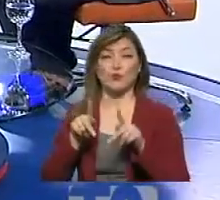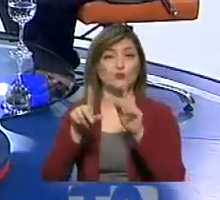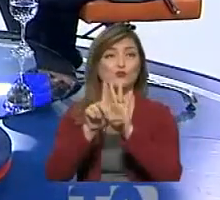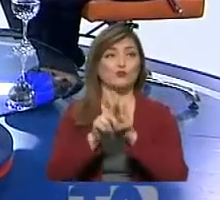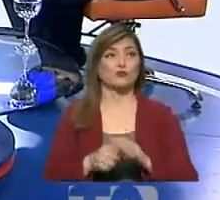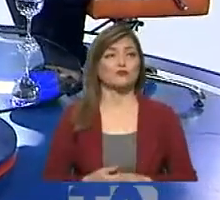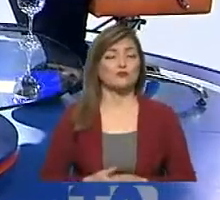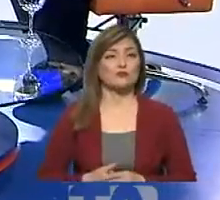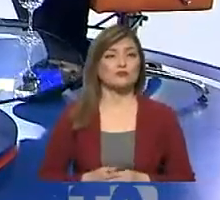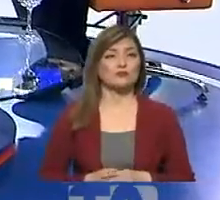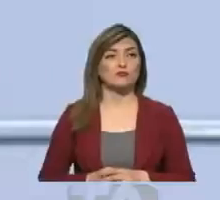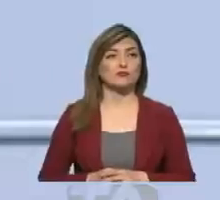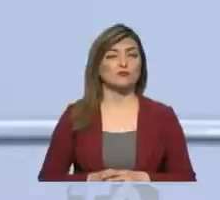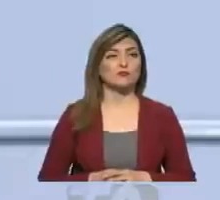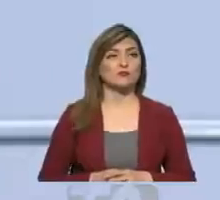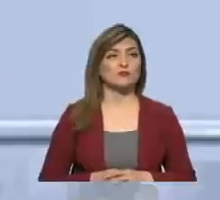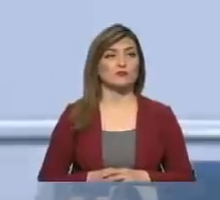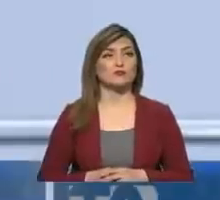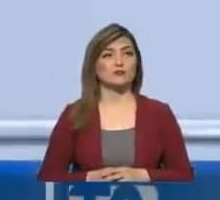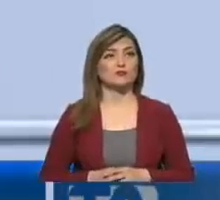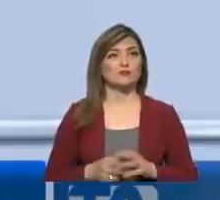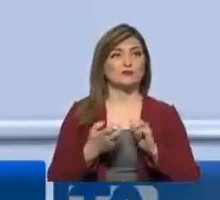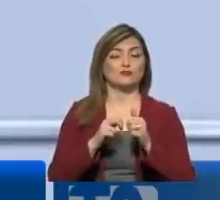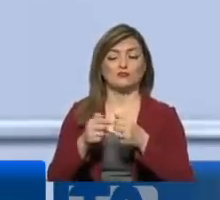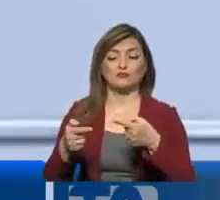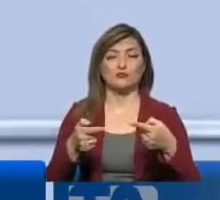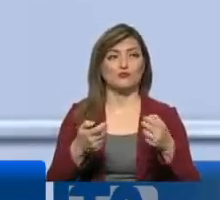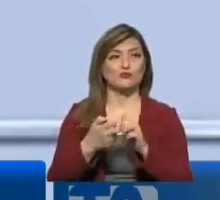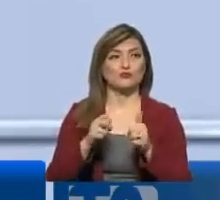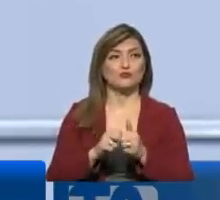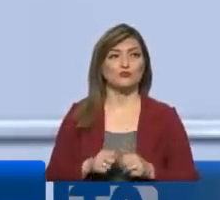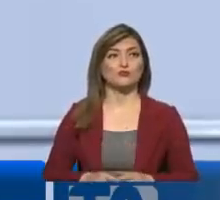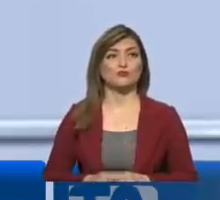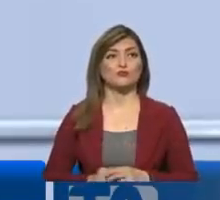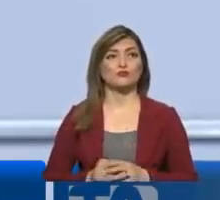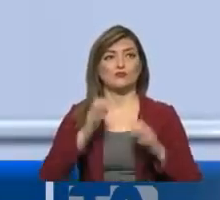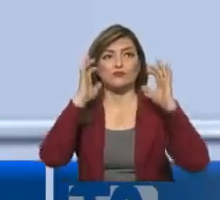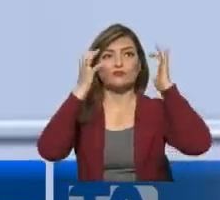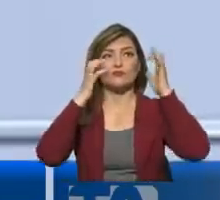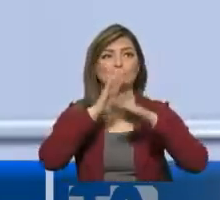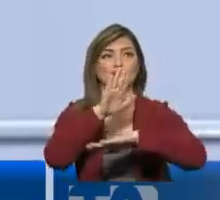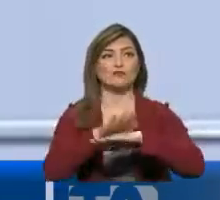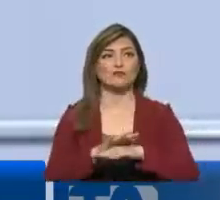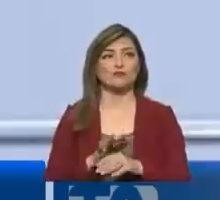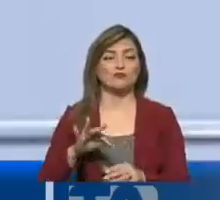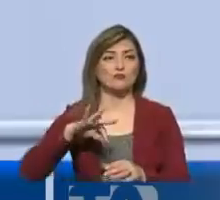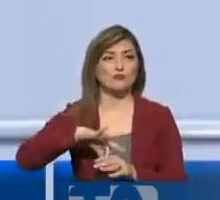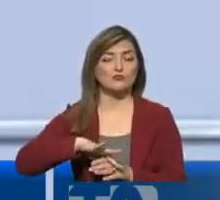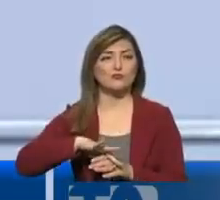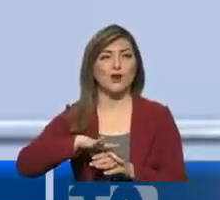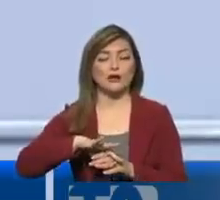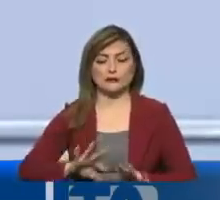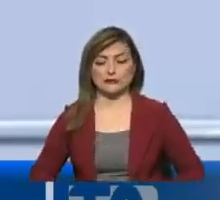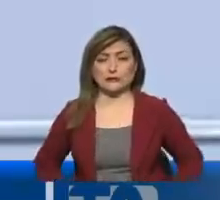ley. Hubo ayer alguna polémica sobre eso y hubo interpretaciones y preocupaciones sobre eso, de que los votos en